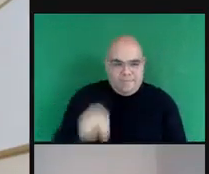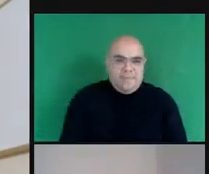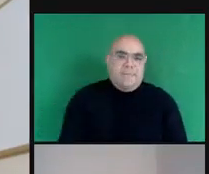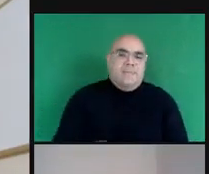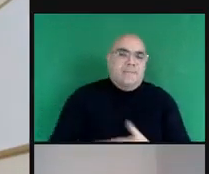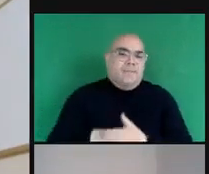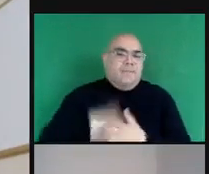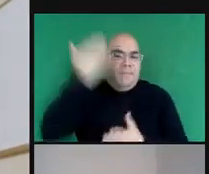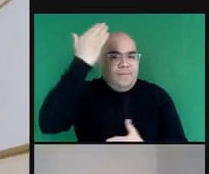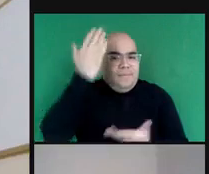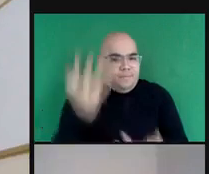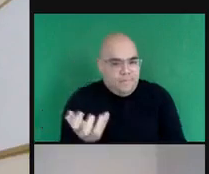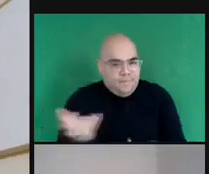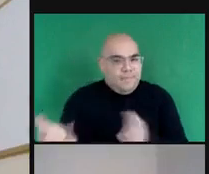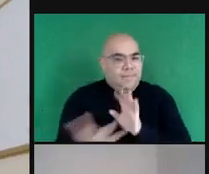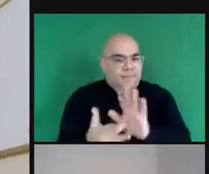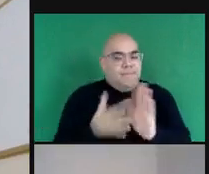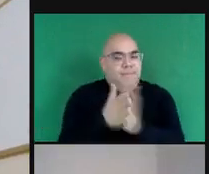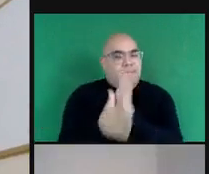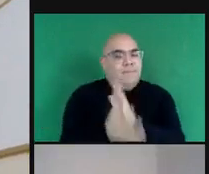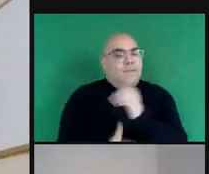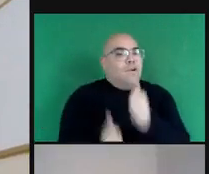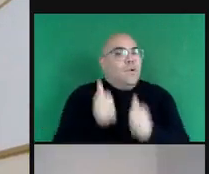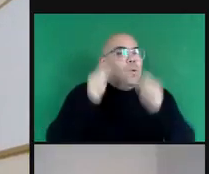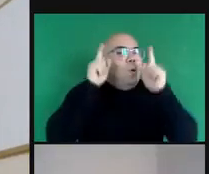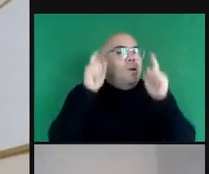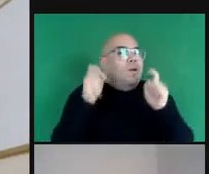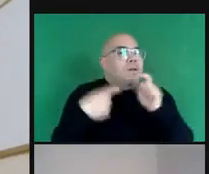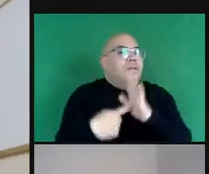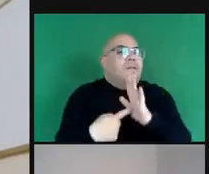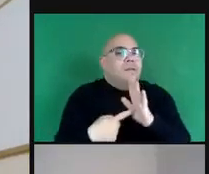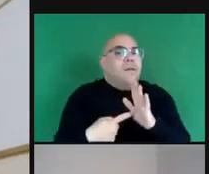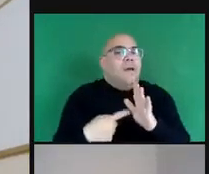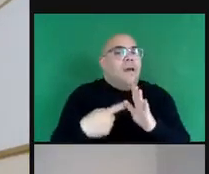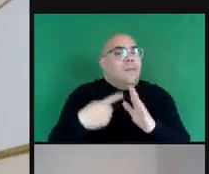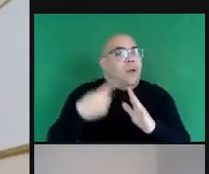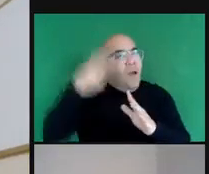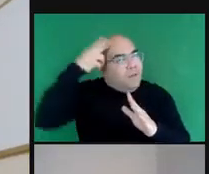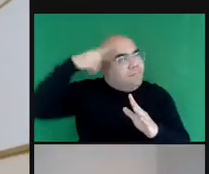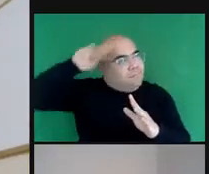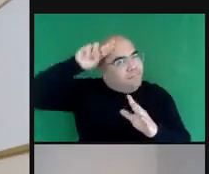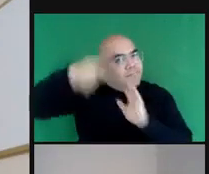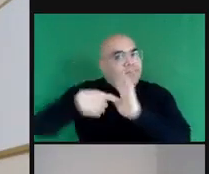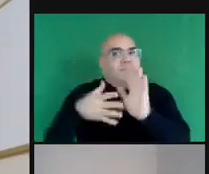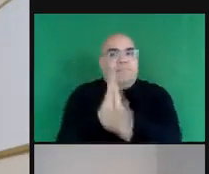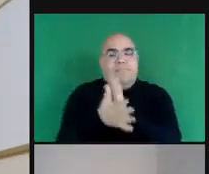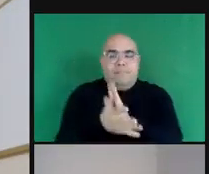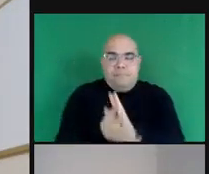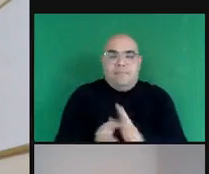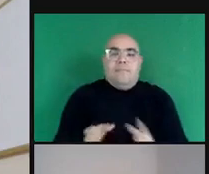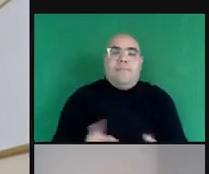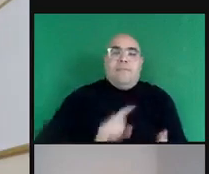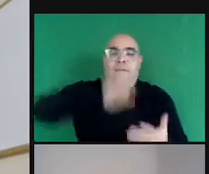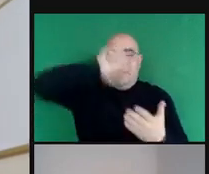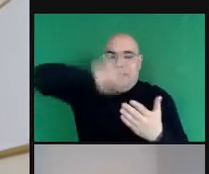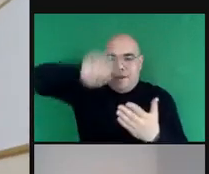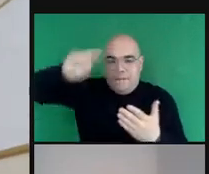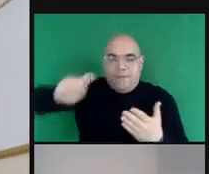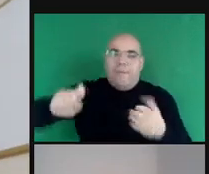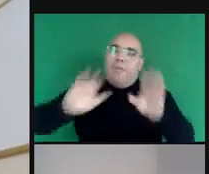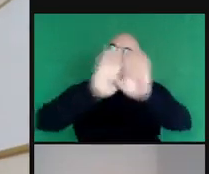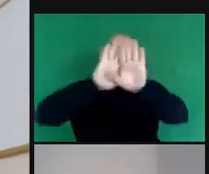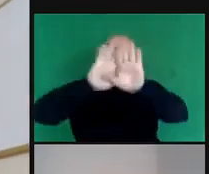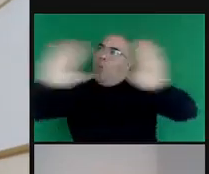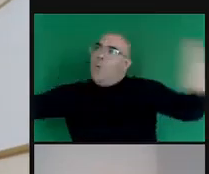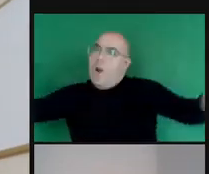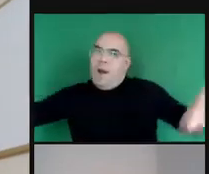Julián, quisiera preguntarte, ¿cuáles son esas posibles reinterpretaciones mediante las cuales el graffiti o el muralismo pueden apropiar